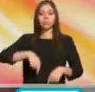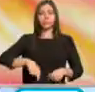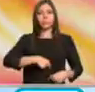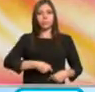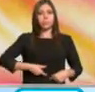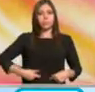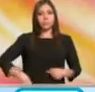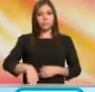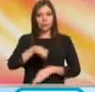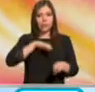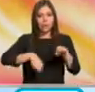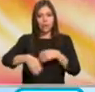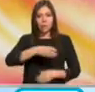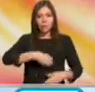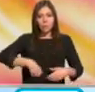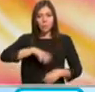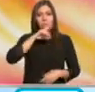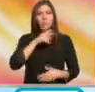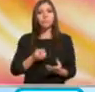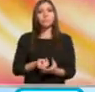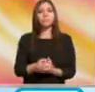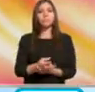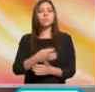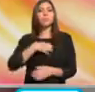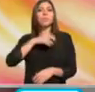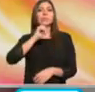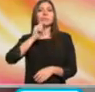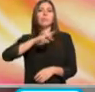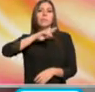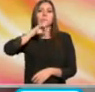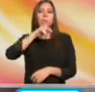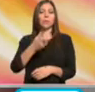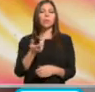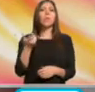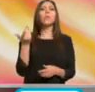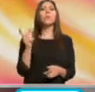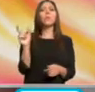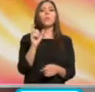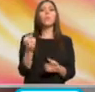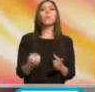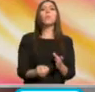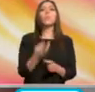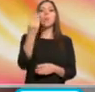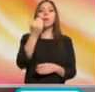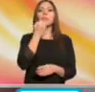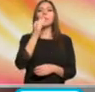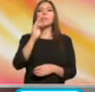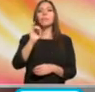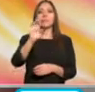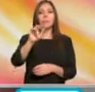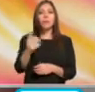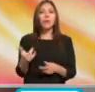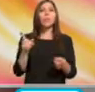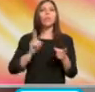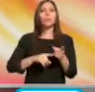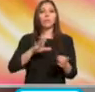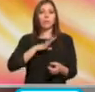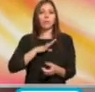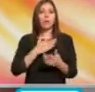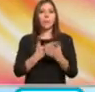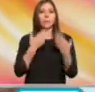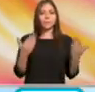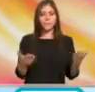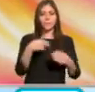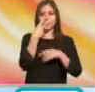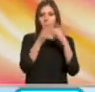Entonces, estamos hablando de que hay mucho estreñimiento. La pregunta es, ¿cuánto de fibra consumimos? ¿Y dónde? ¿Y dónde la encontramos? Ahora, aquí